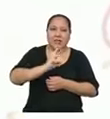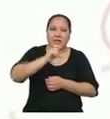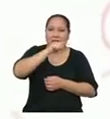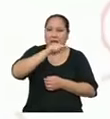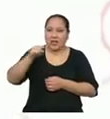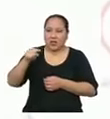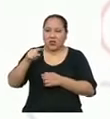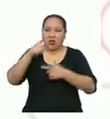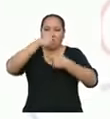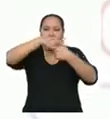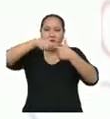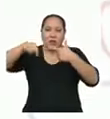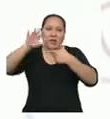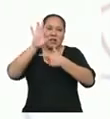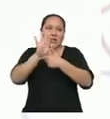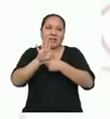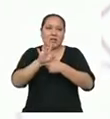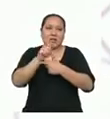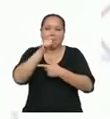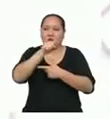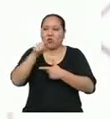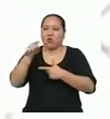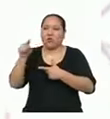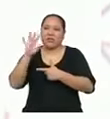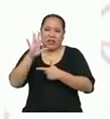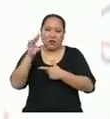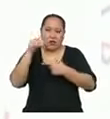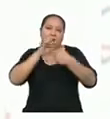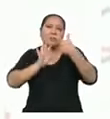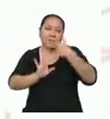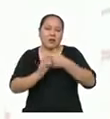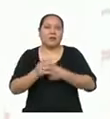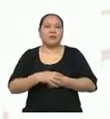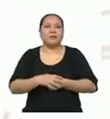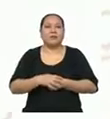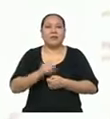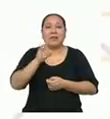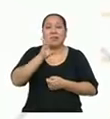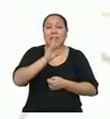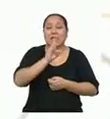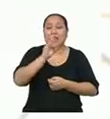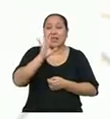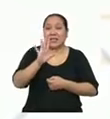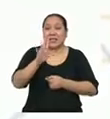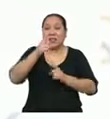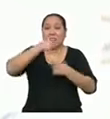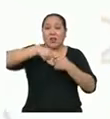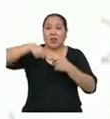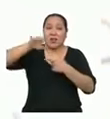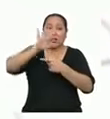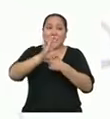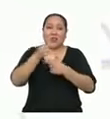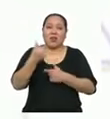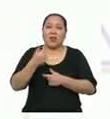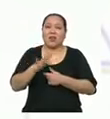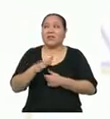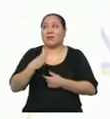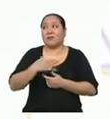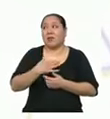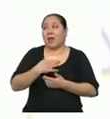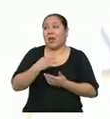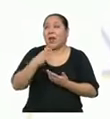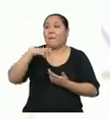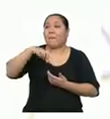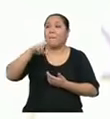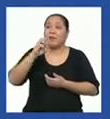eso entre 5, el total de notas que tenía. Entonces, 75 entre 5 es 15. Mi promedio de mate